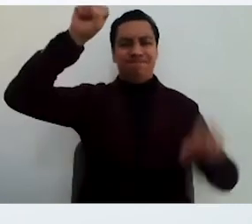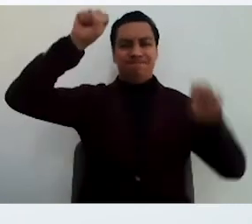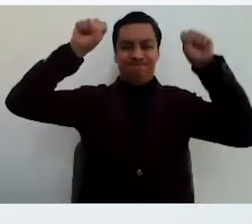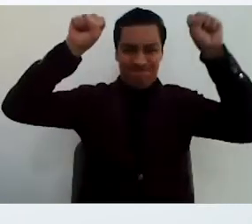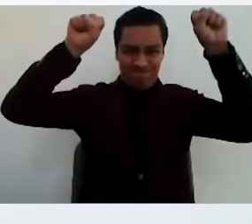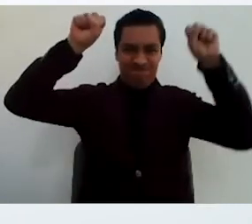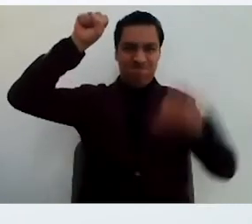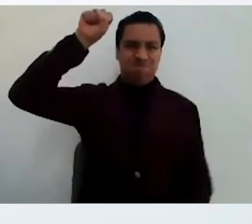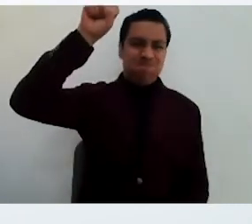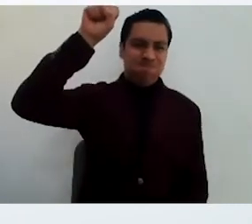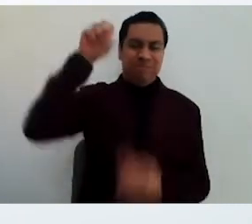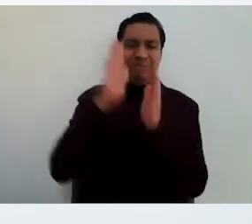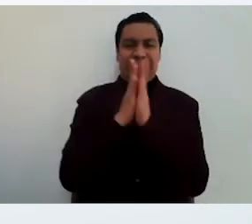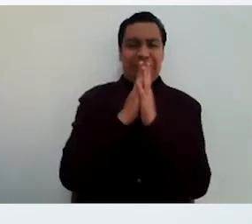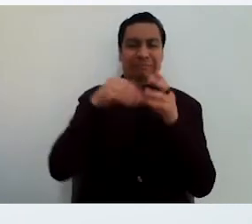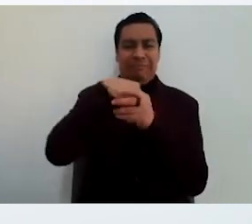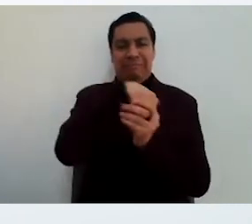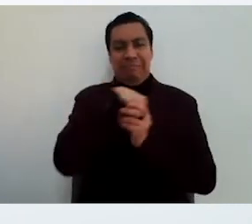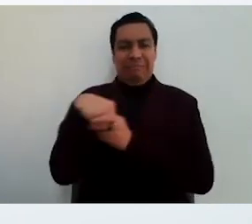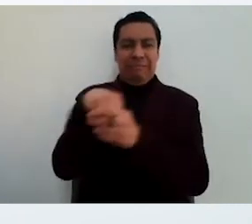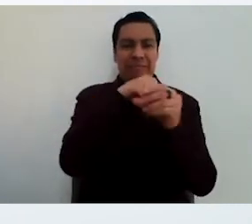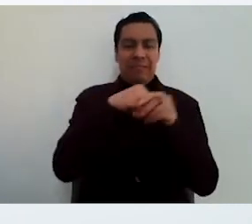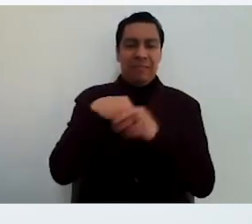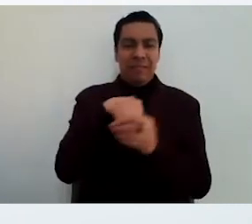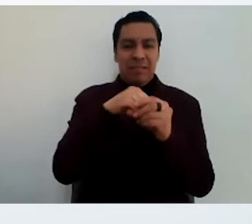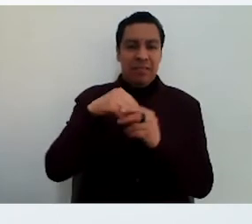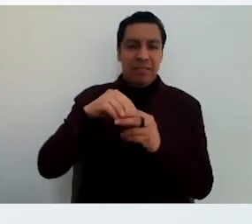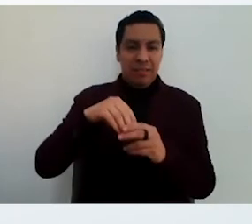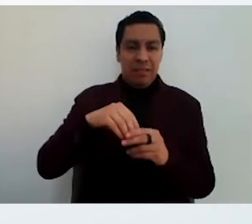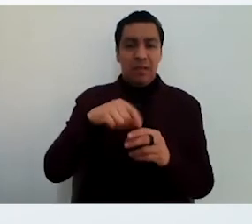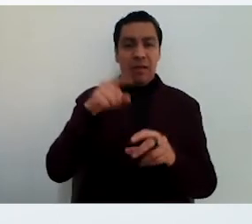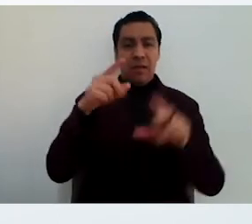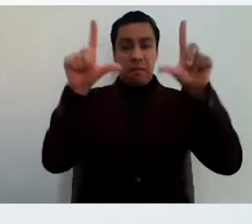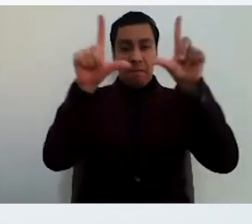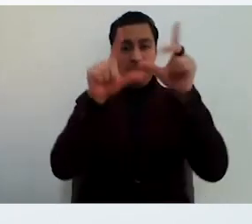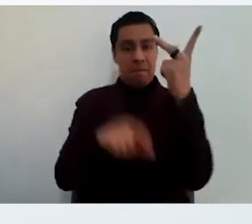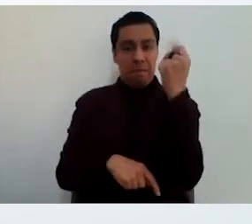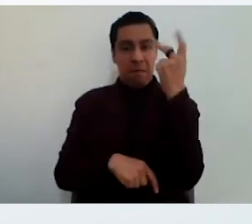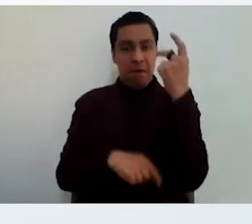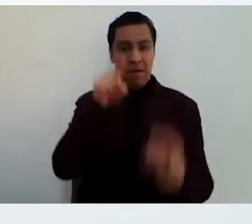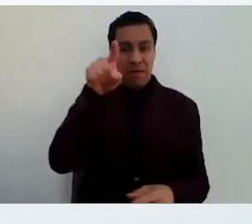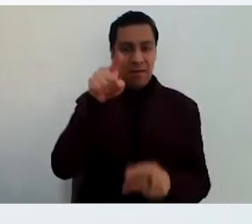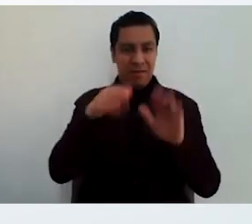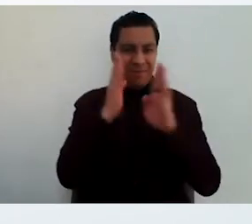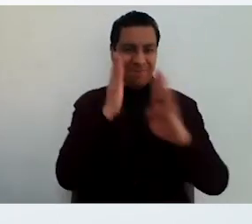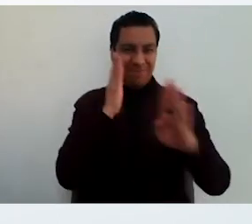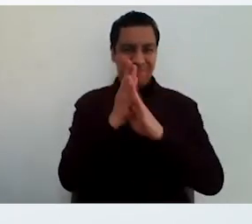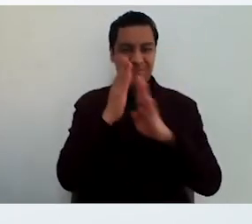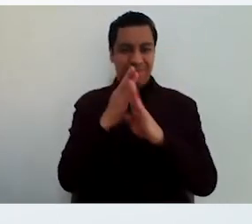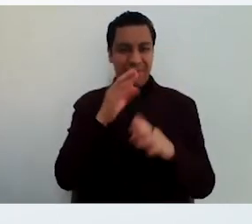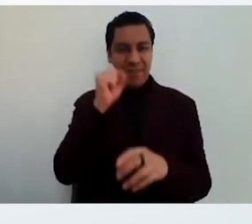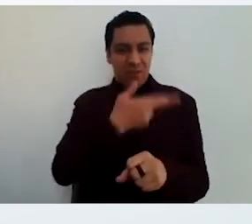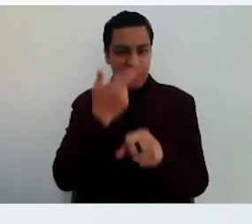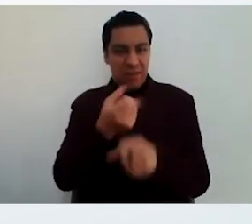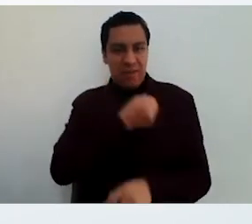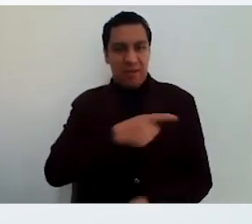a otros de tan apretados que estábamos en el autobús. Y en la pantalla aparecía un entonces subsecretario de Salud diciendo